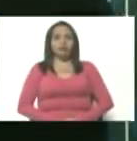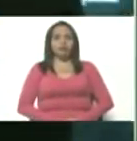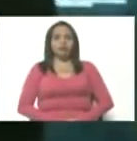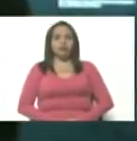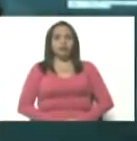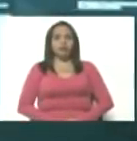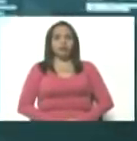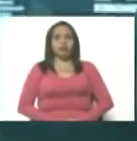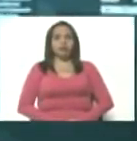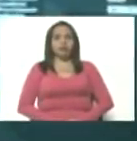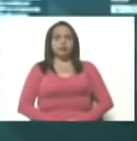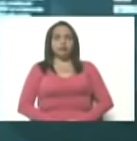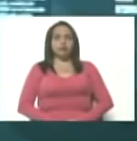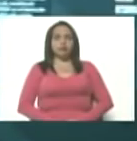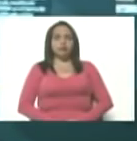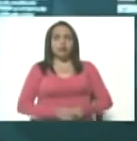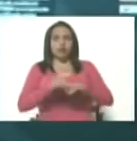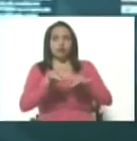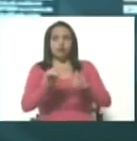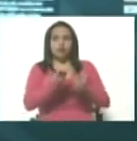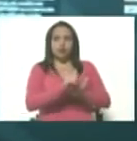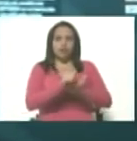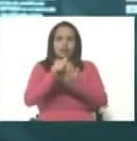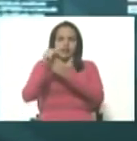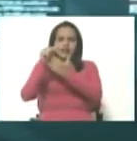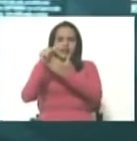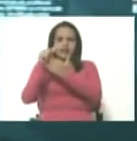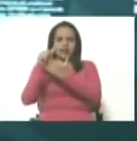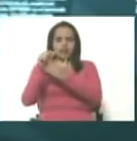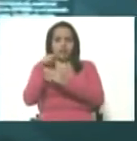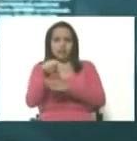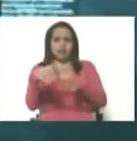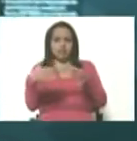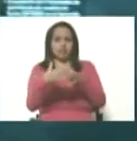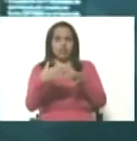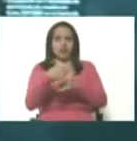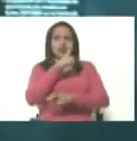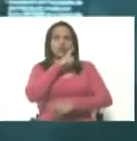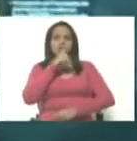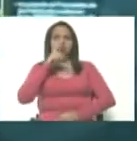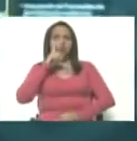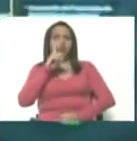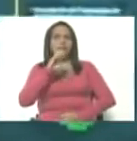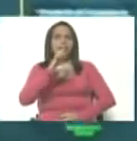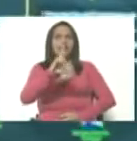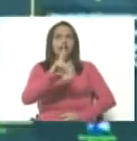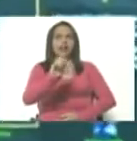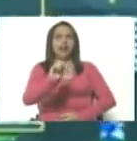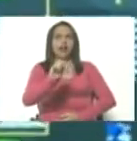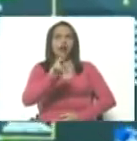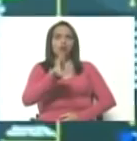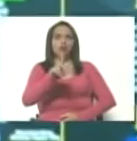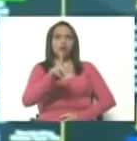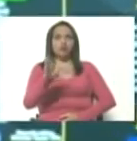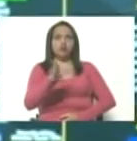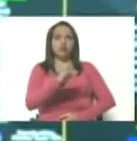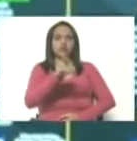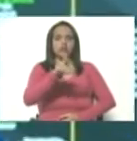donde el cabecilla Raúl Ricardo del Gallego está detenido,